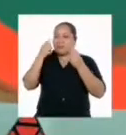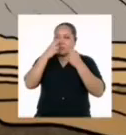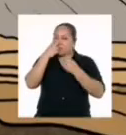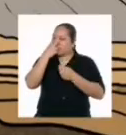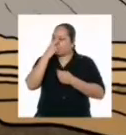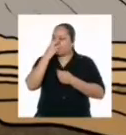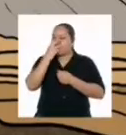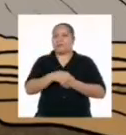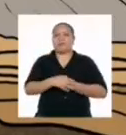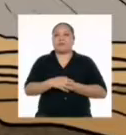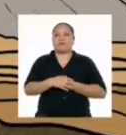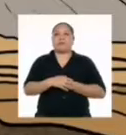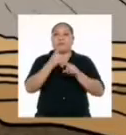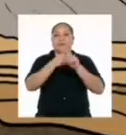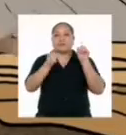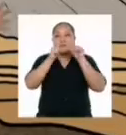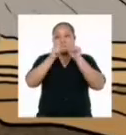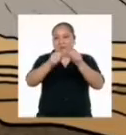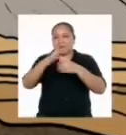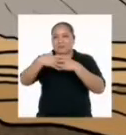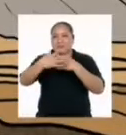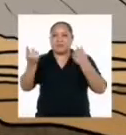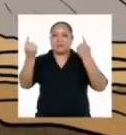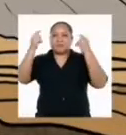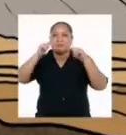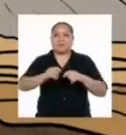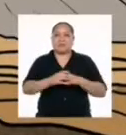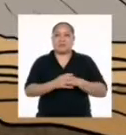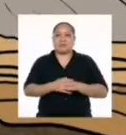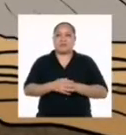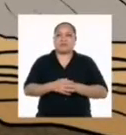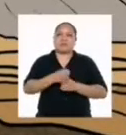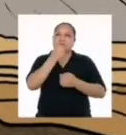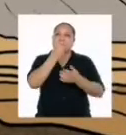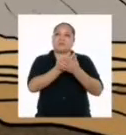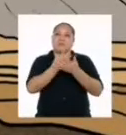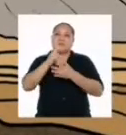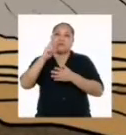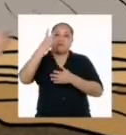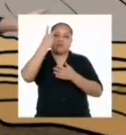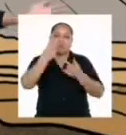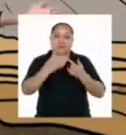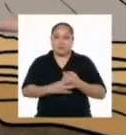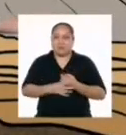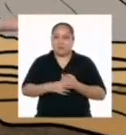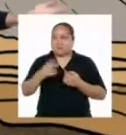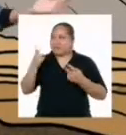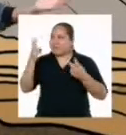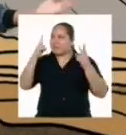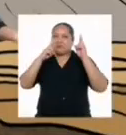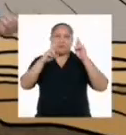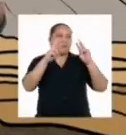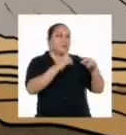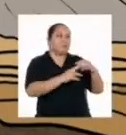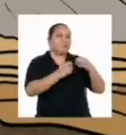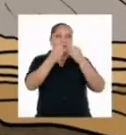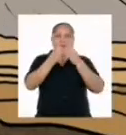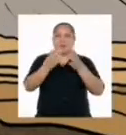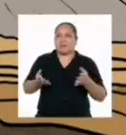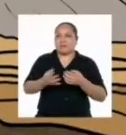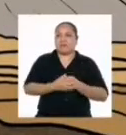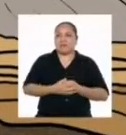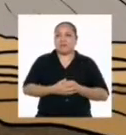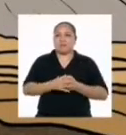curiosidad. Pero continuemos después de la pausa. Qué bueno que el segundo intento llegó, porque miren nomás de lo que se hubiera